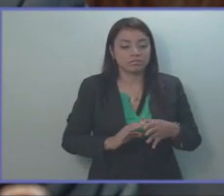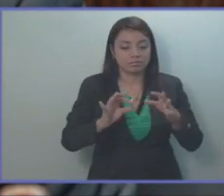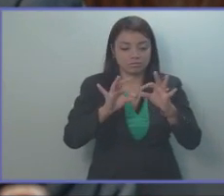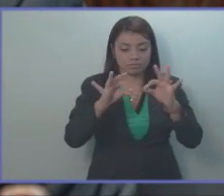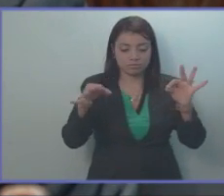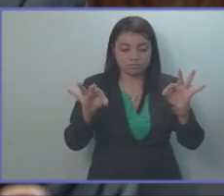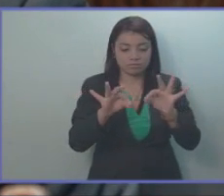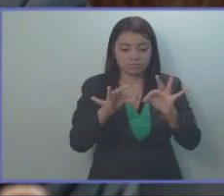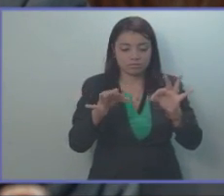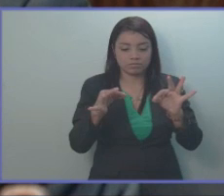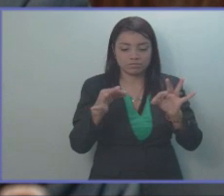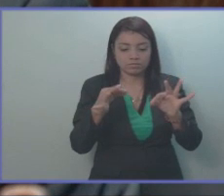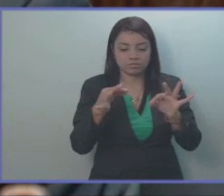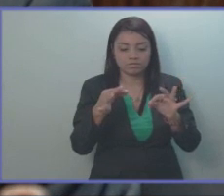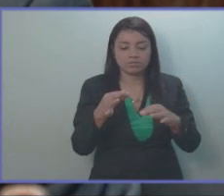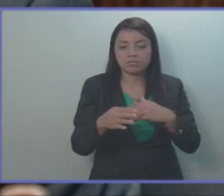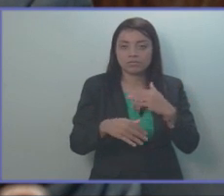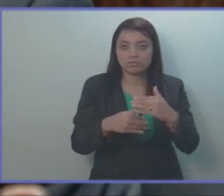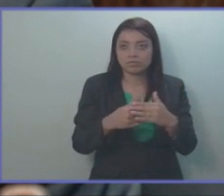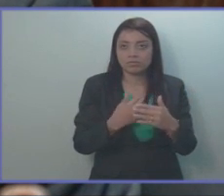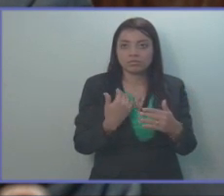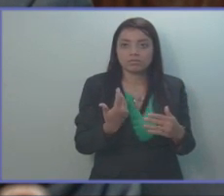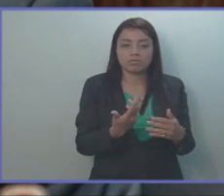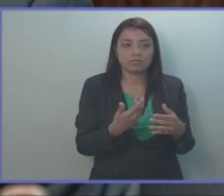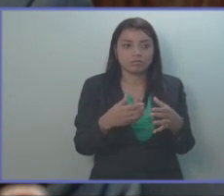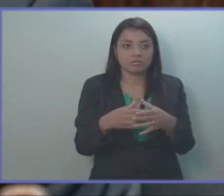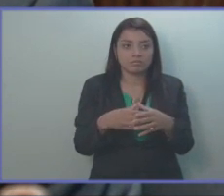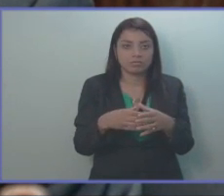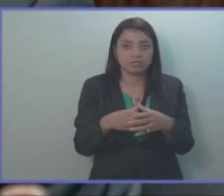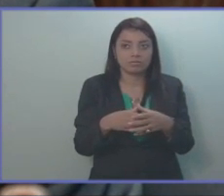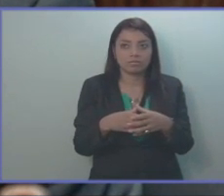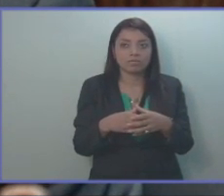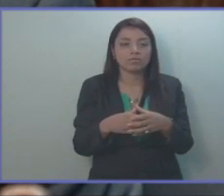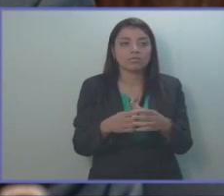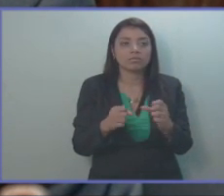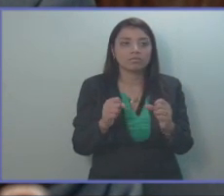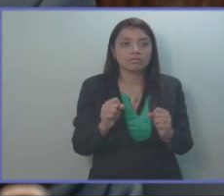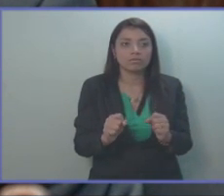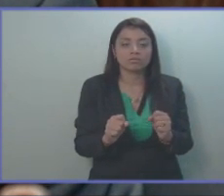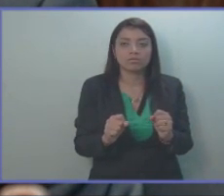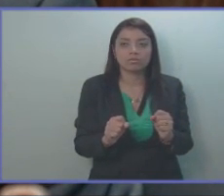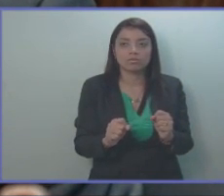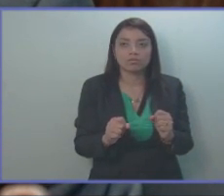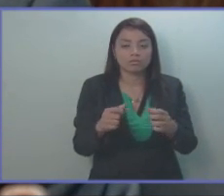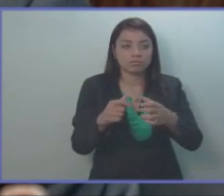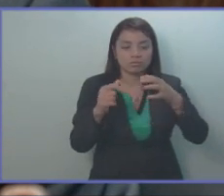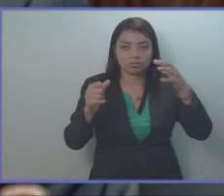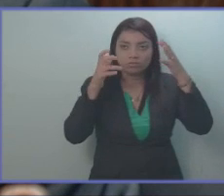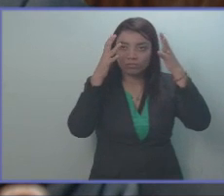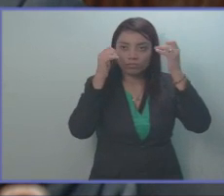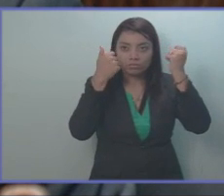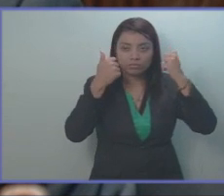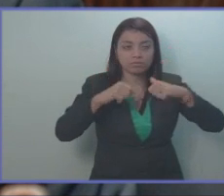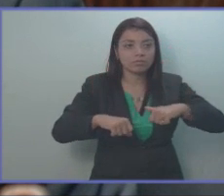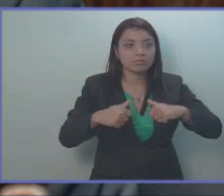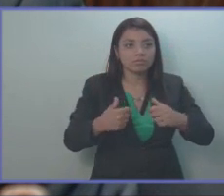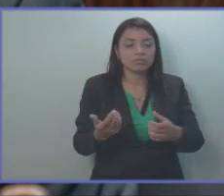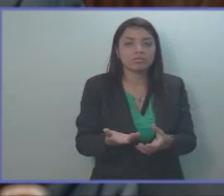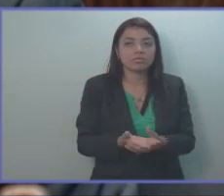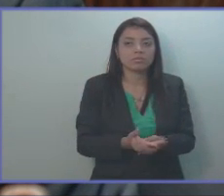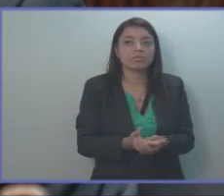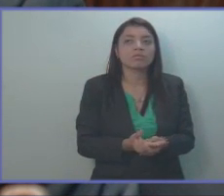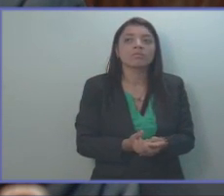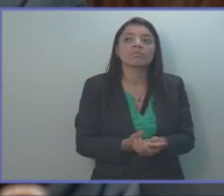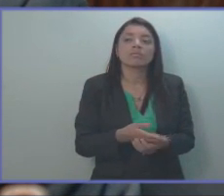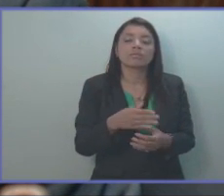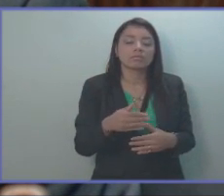redacción que sirvió de insumo al seno de la comisión y que permita emitir el dictamen correspondiente. Que sobre